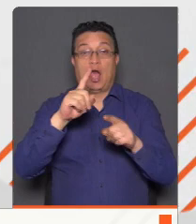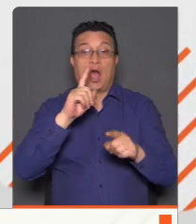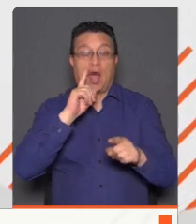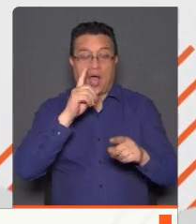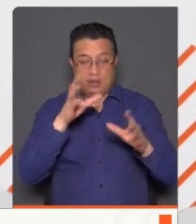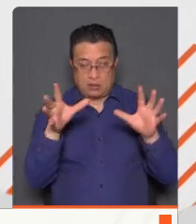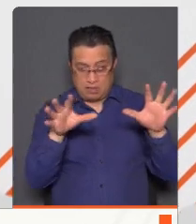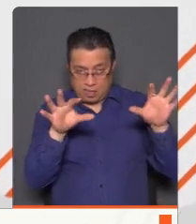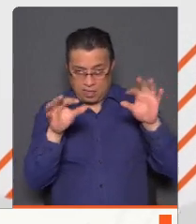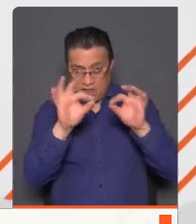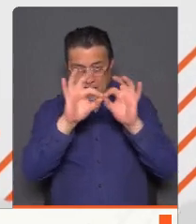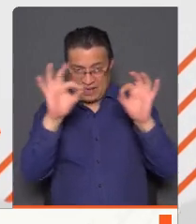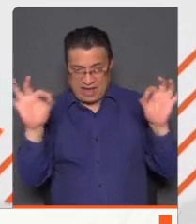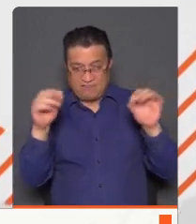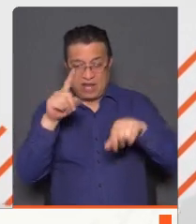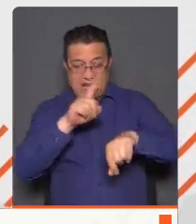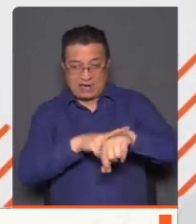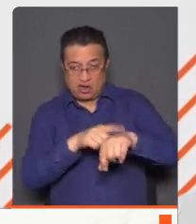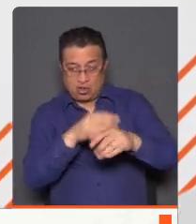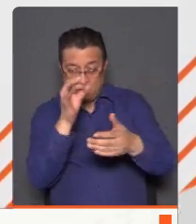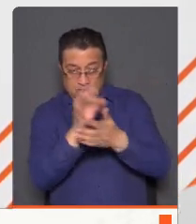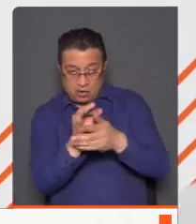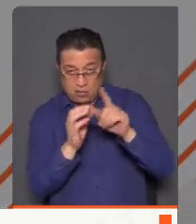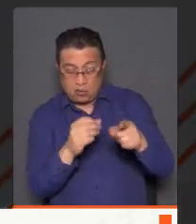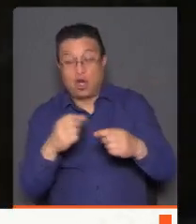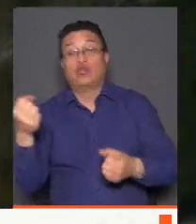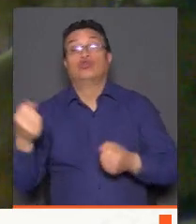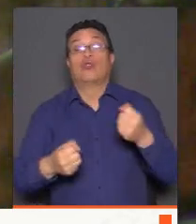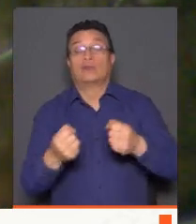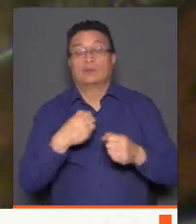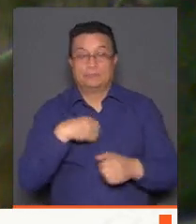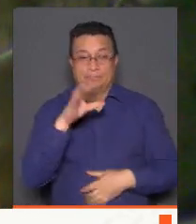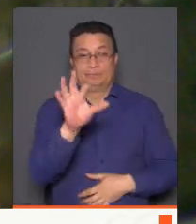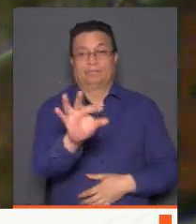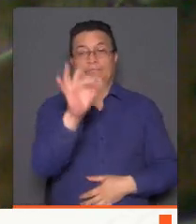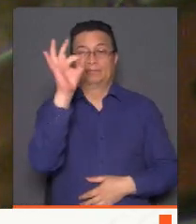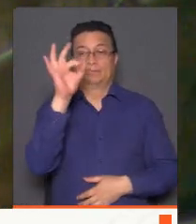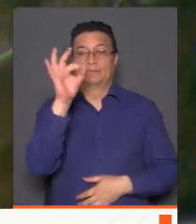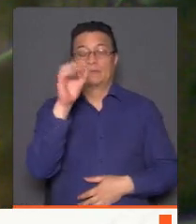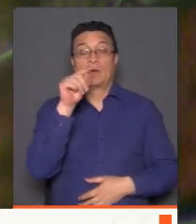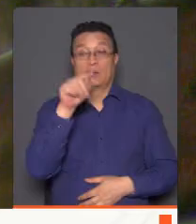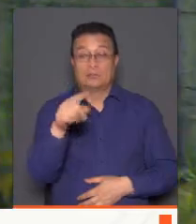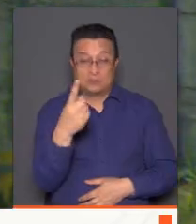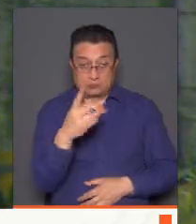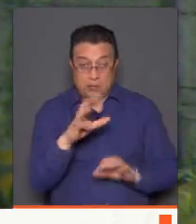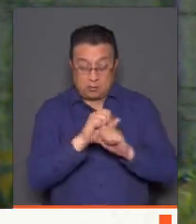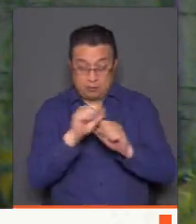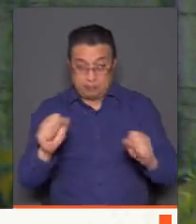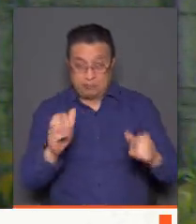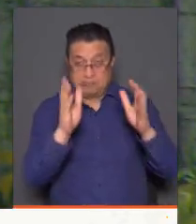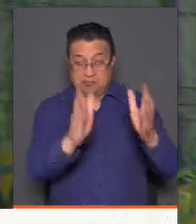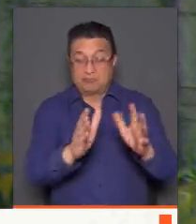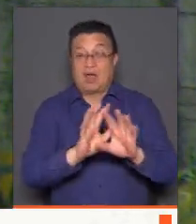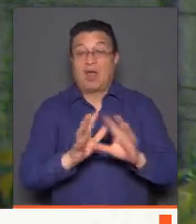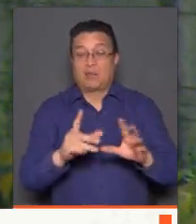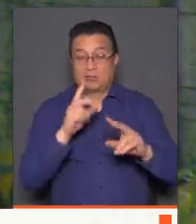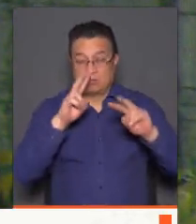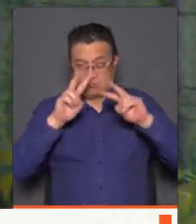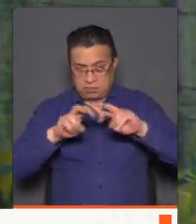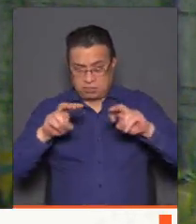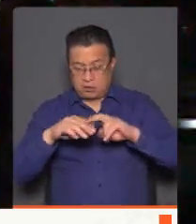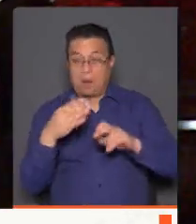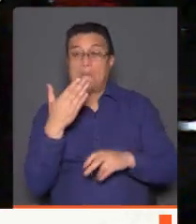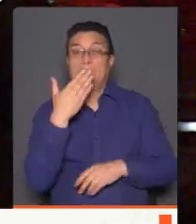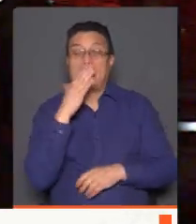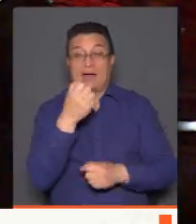líquido con cables y un reloj, fue lo que encontró el conductor de esta micro. A simple vista, un artefacto explosivo que fue periciado por personal del